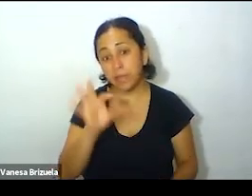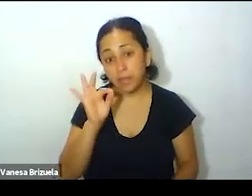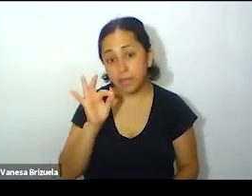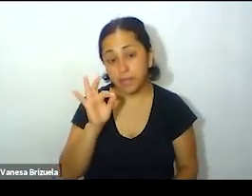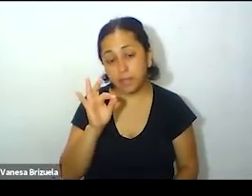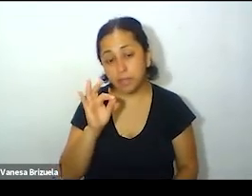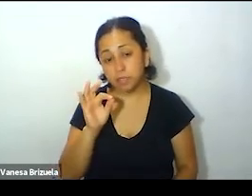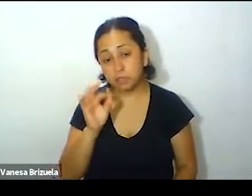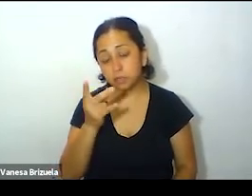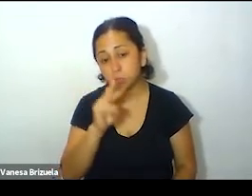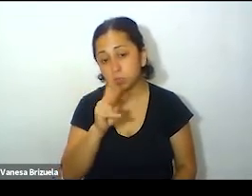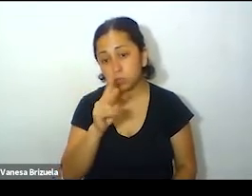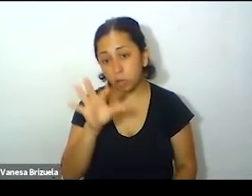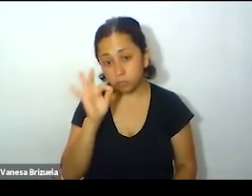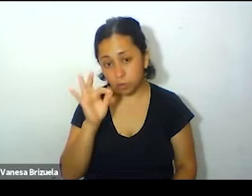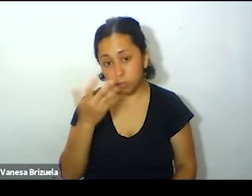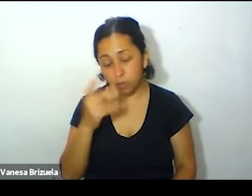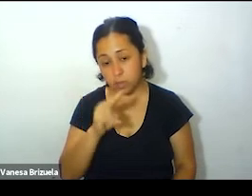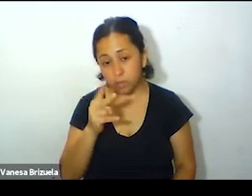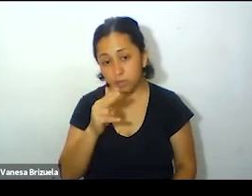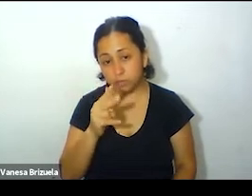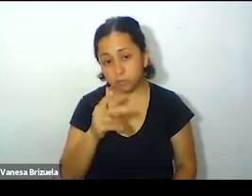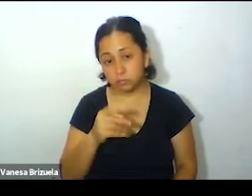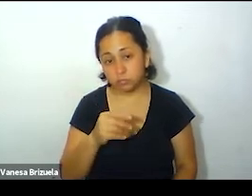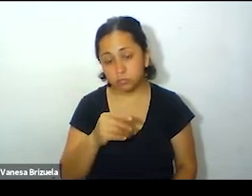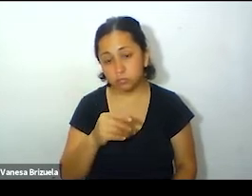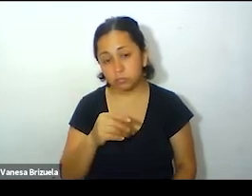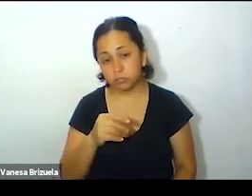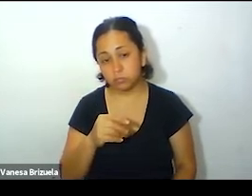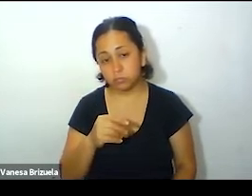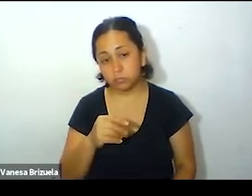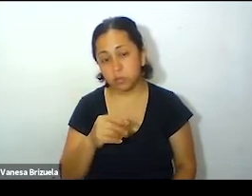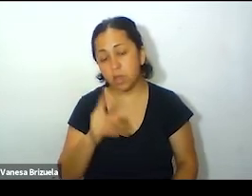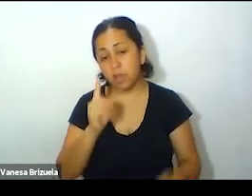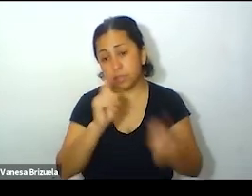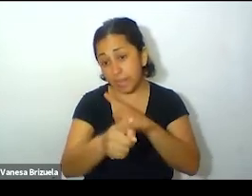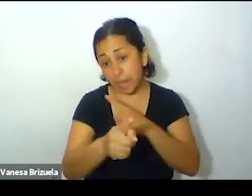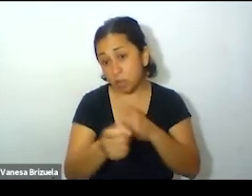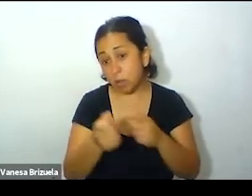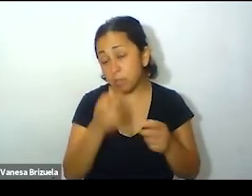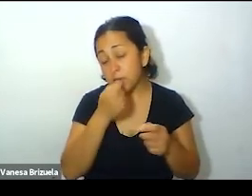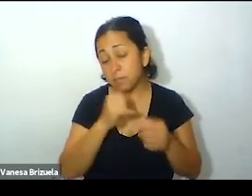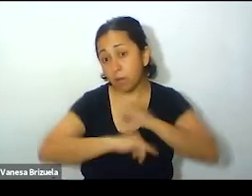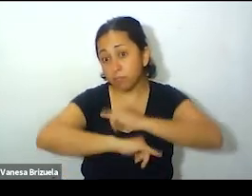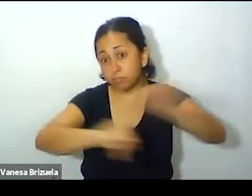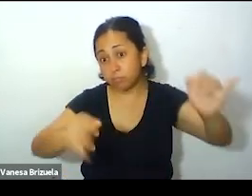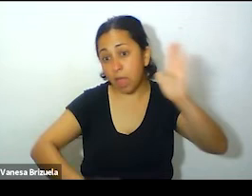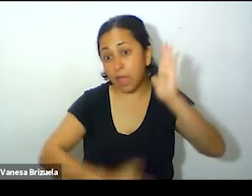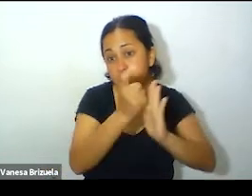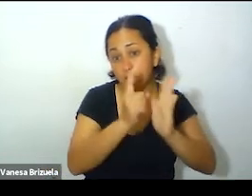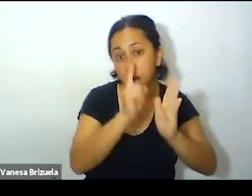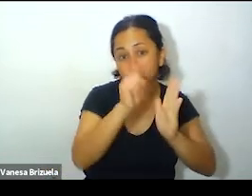Pueden elegir una de estas opciones si quisieran armar directamente una publicación de